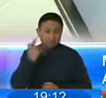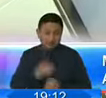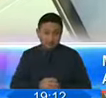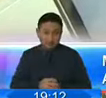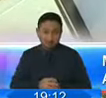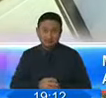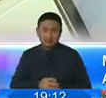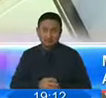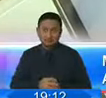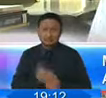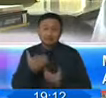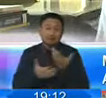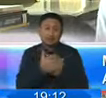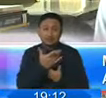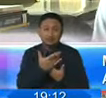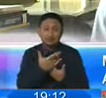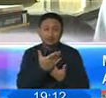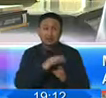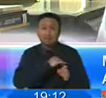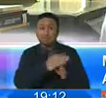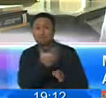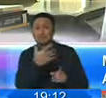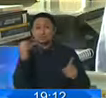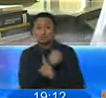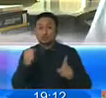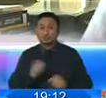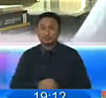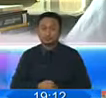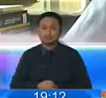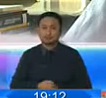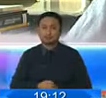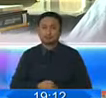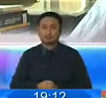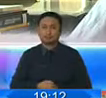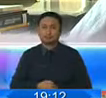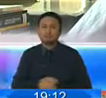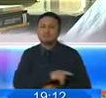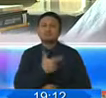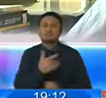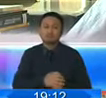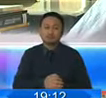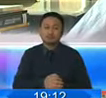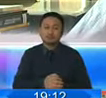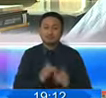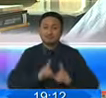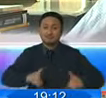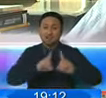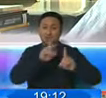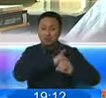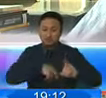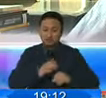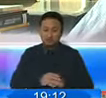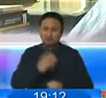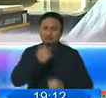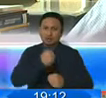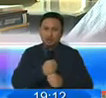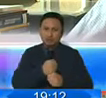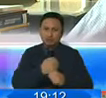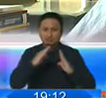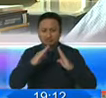incluso a la violencia. Lo que está él promocionando es que se publiquen datos personales como de trabajo, domicilio,